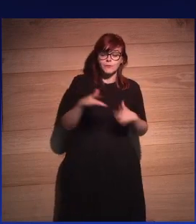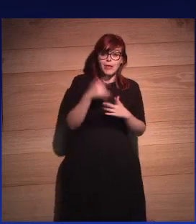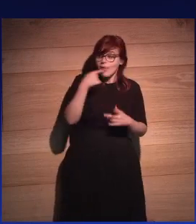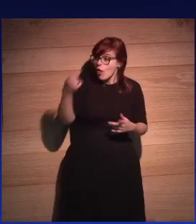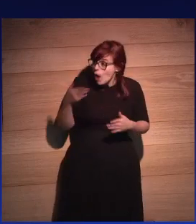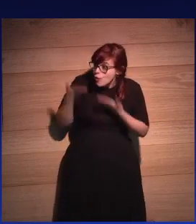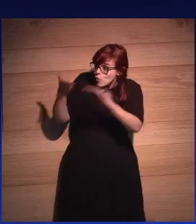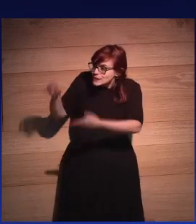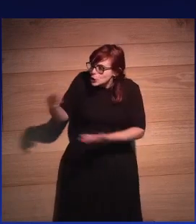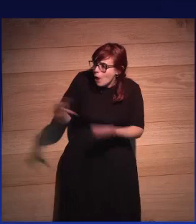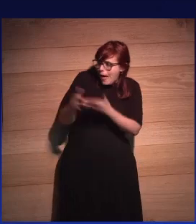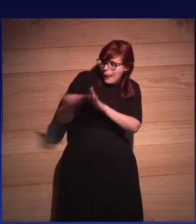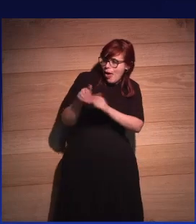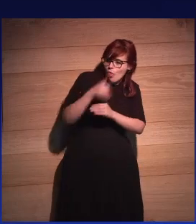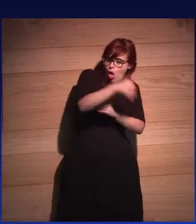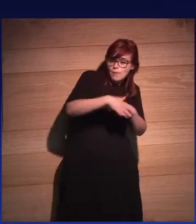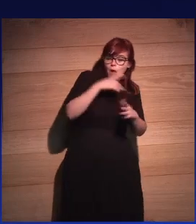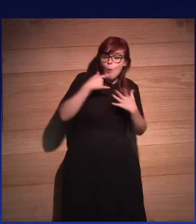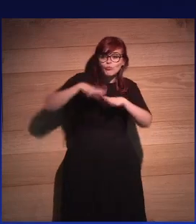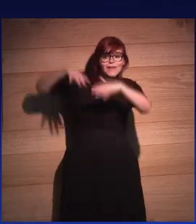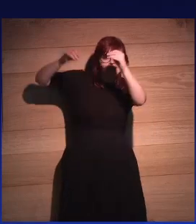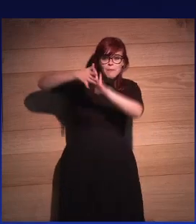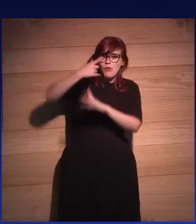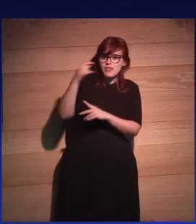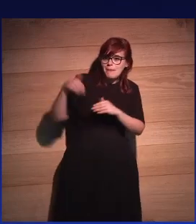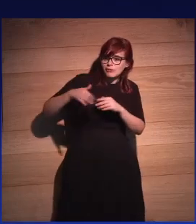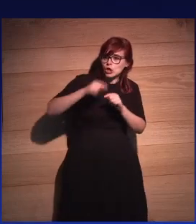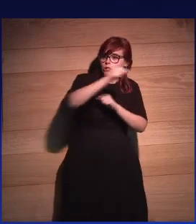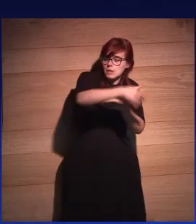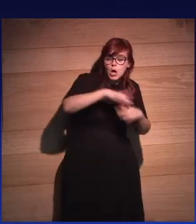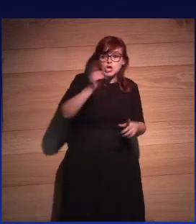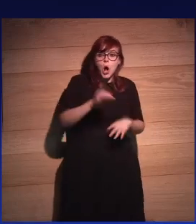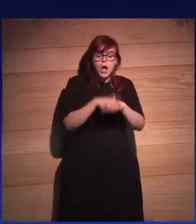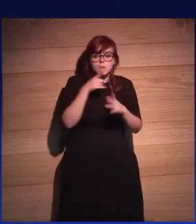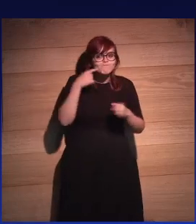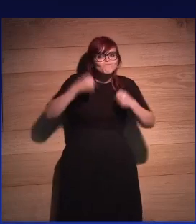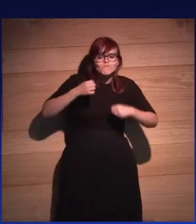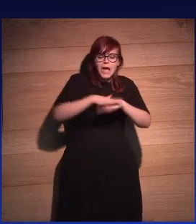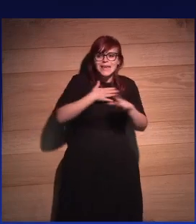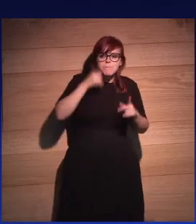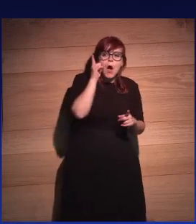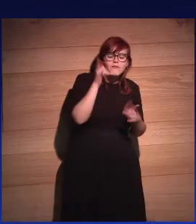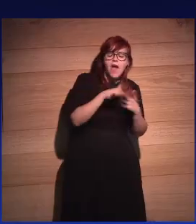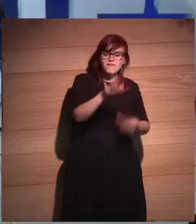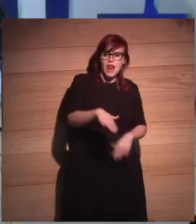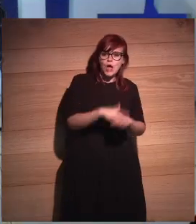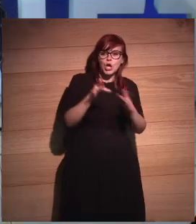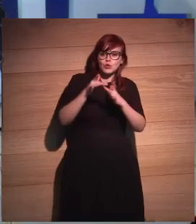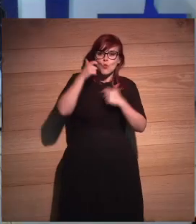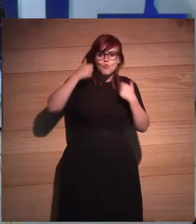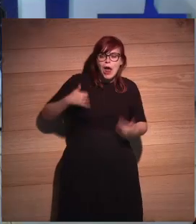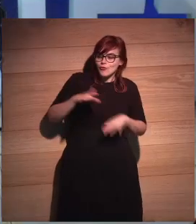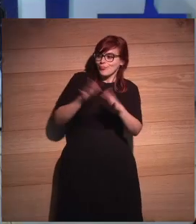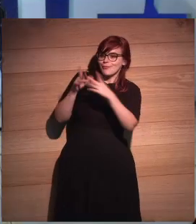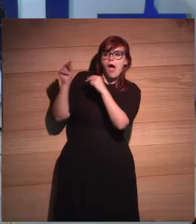lo digo yo, que está aquí al lado, hombre, que estás buscando la catedral, está aquí a 100 metros y tal. Y no, están como empeñados en encontrarlo, ¿no? Se ha perdido ese contacto